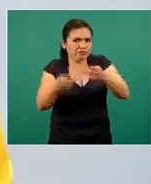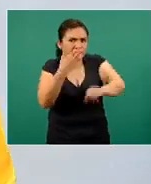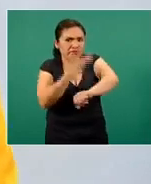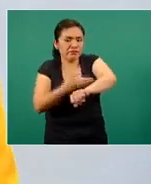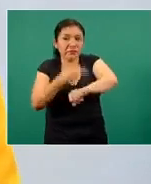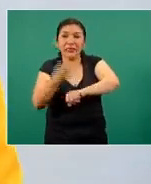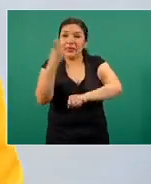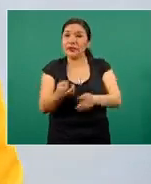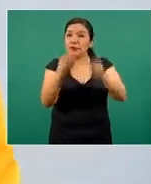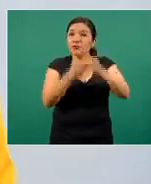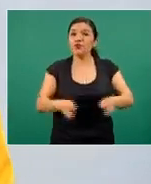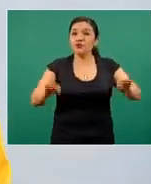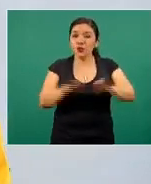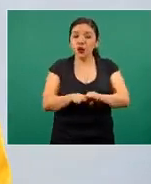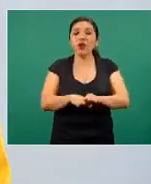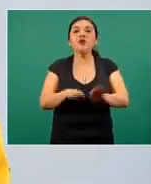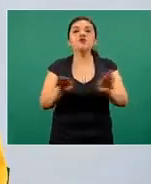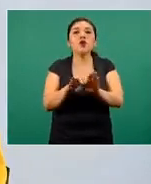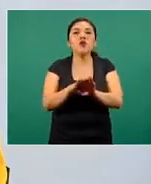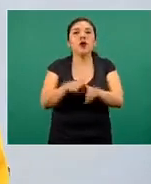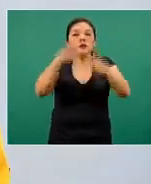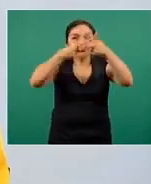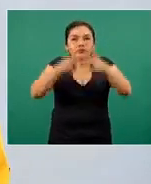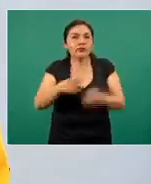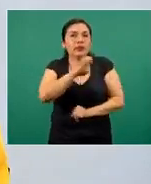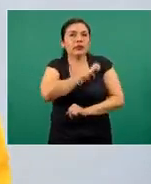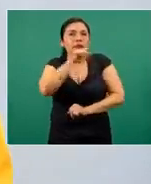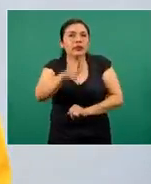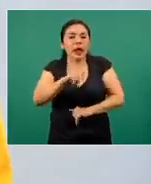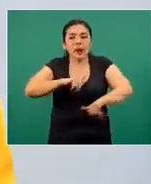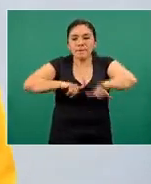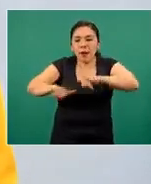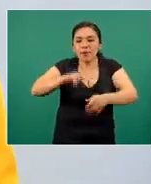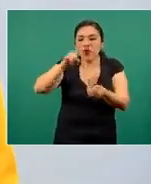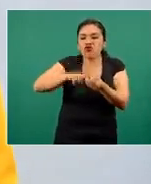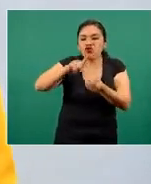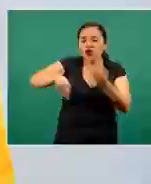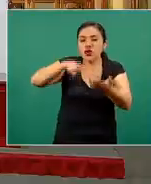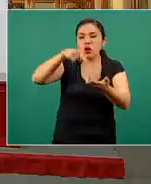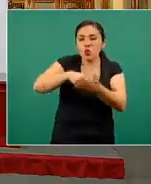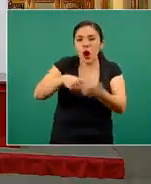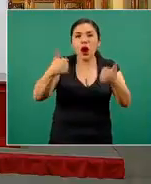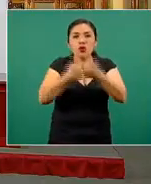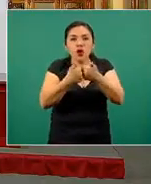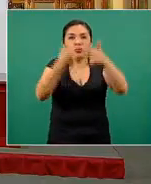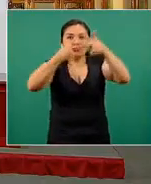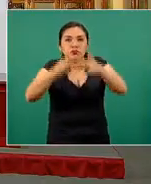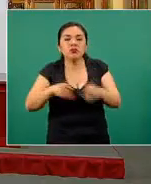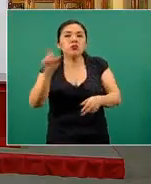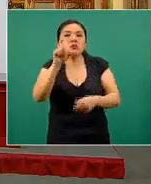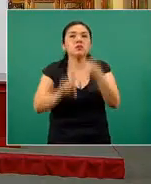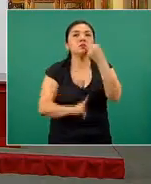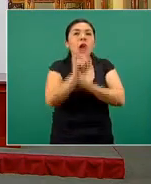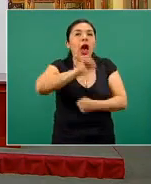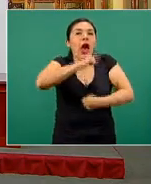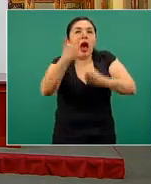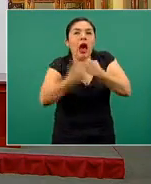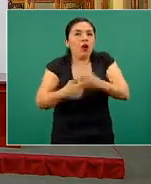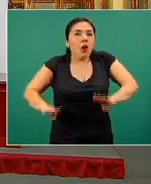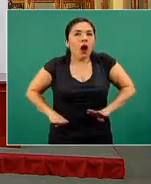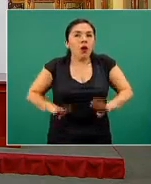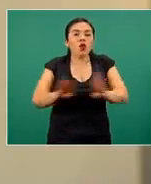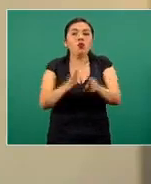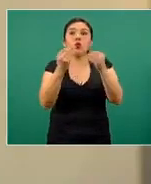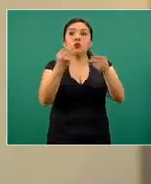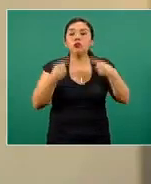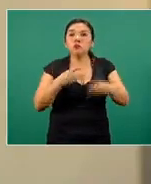muy importante, mediciones específicas, georreferenciación, mediciones de situaciones particulares como el exceso